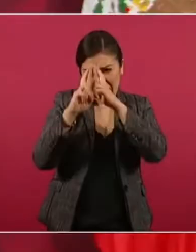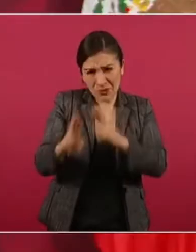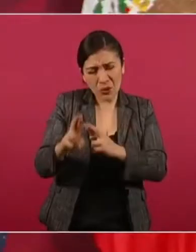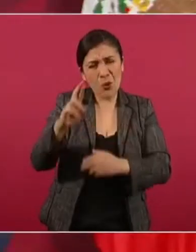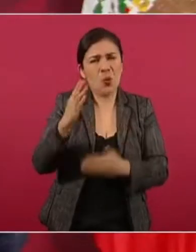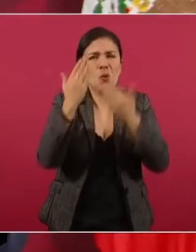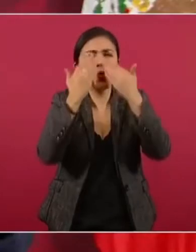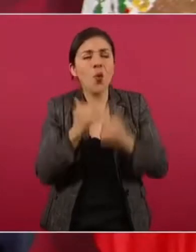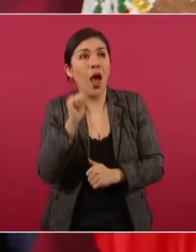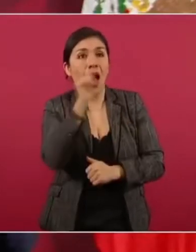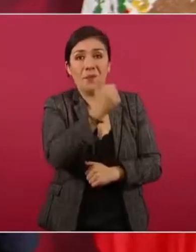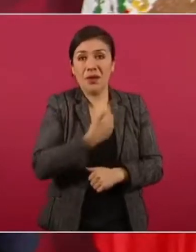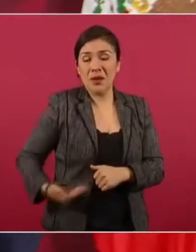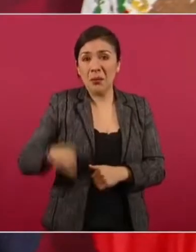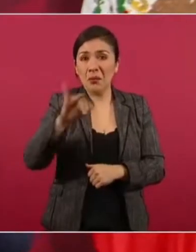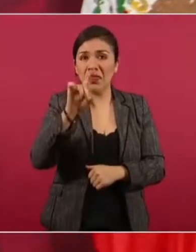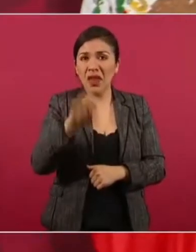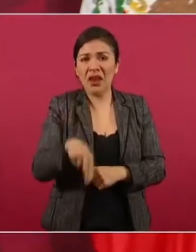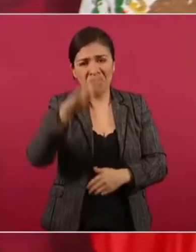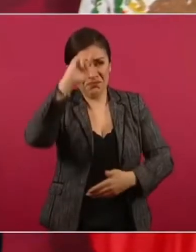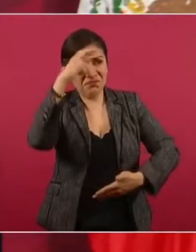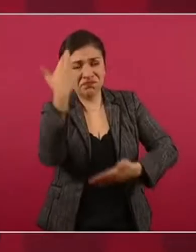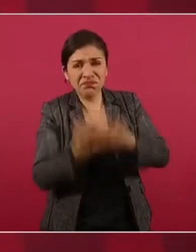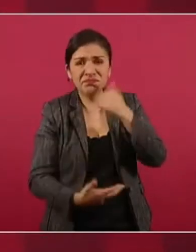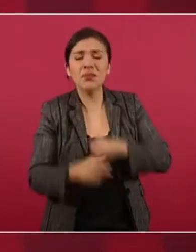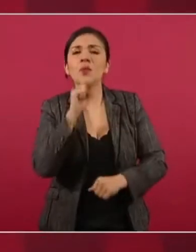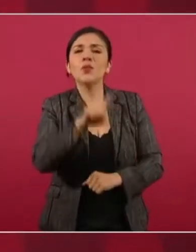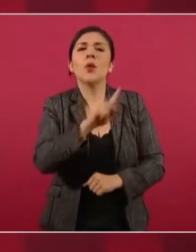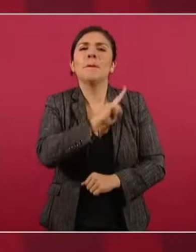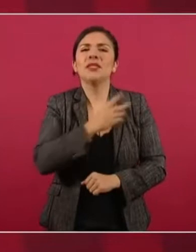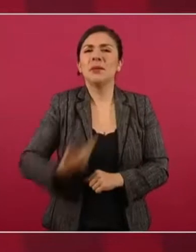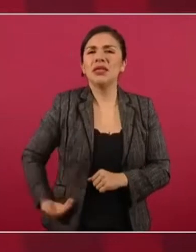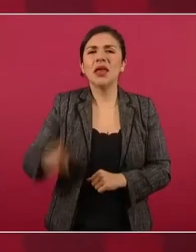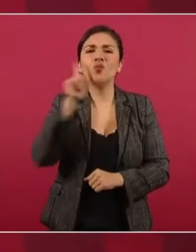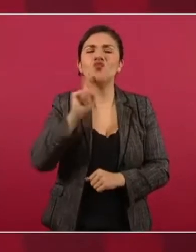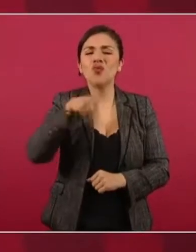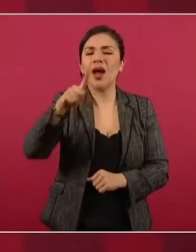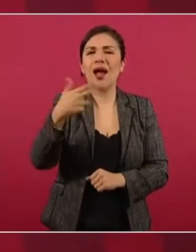al presidente Biden, a la vicepresidenta Kamala Harris.